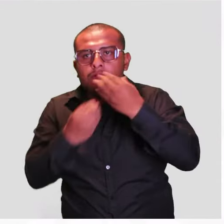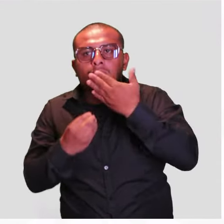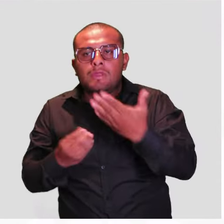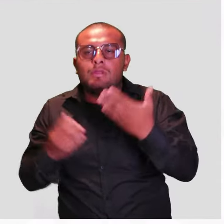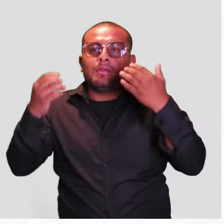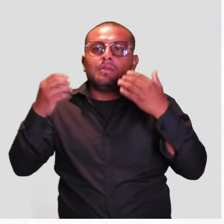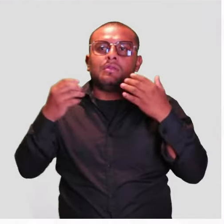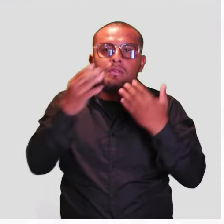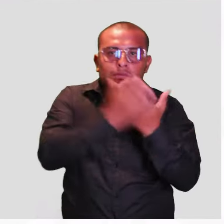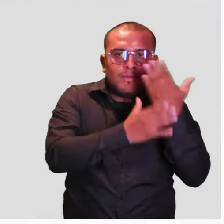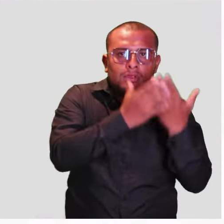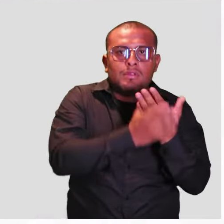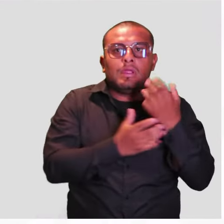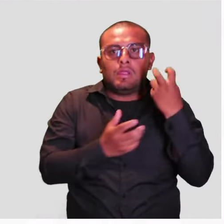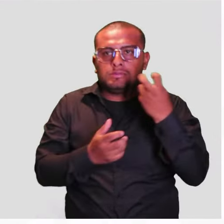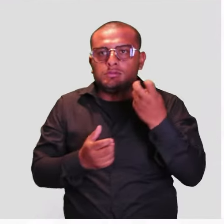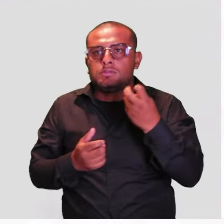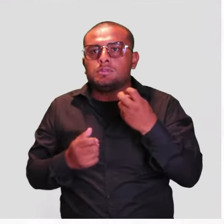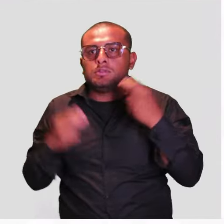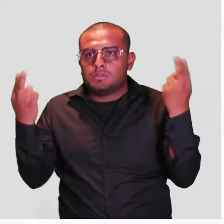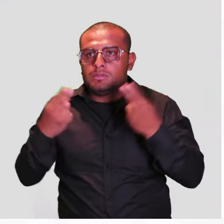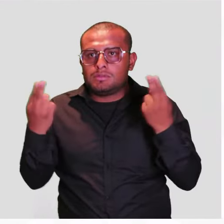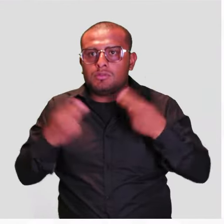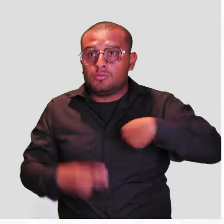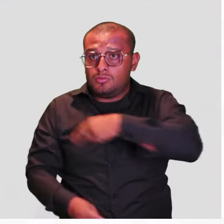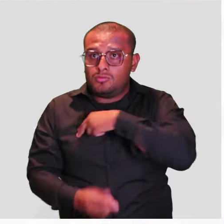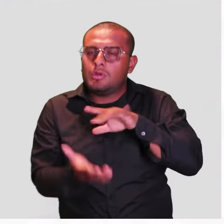Es una situación que requiere de todo nuestro apoyo.